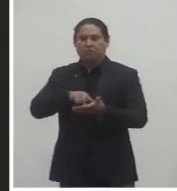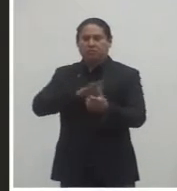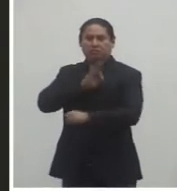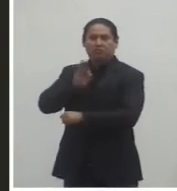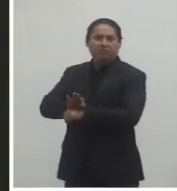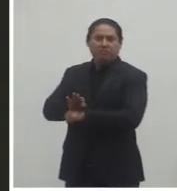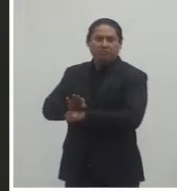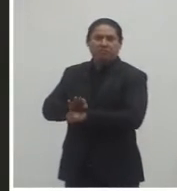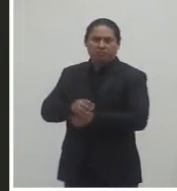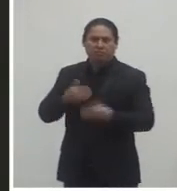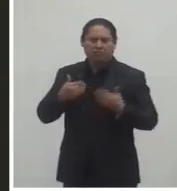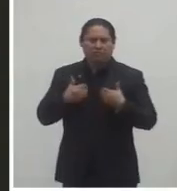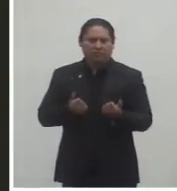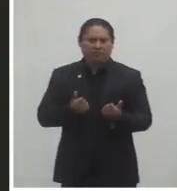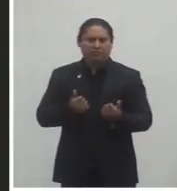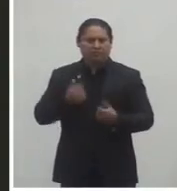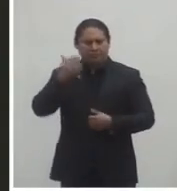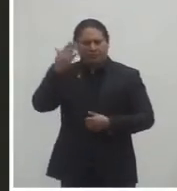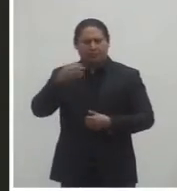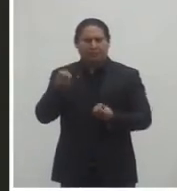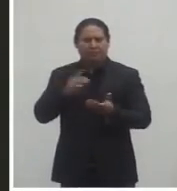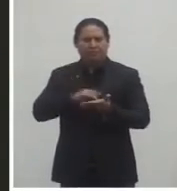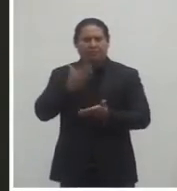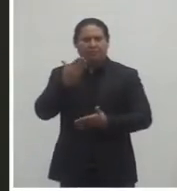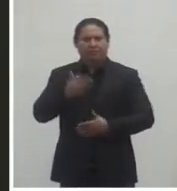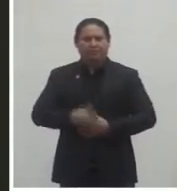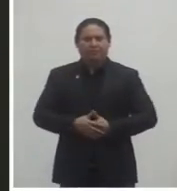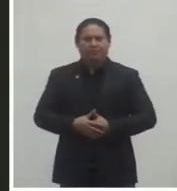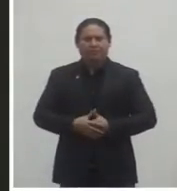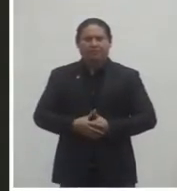chuleta, y lo entiendo perfectamente. Muchas gracias.